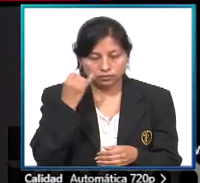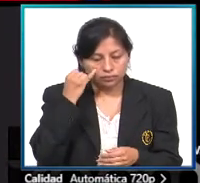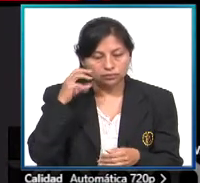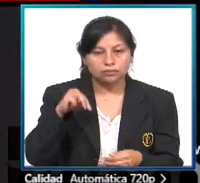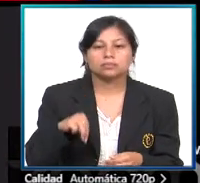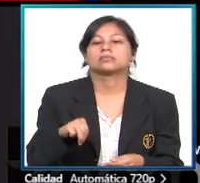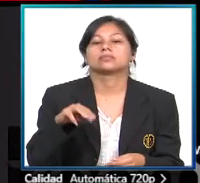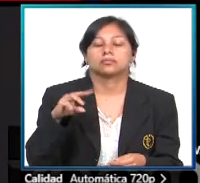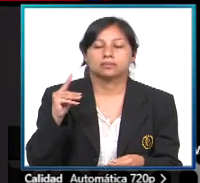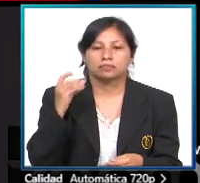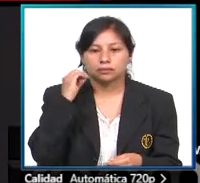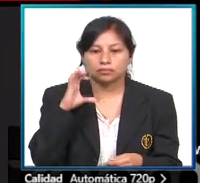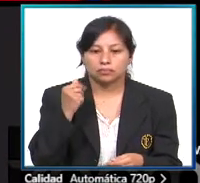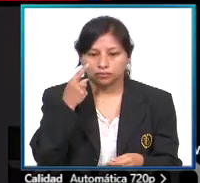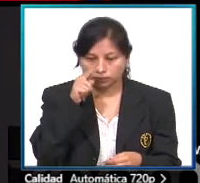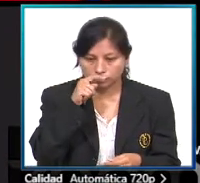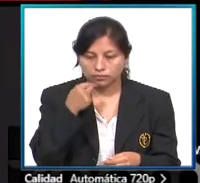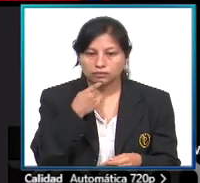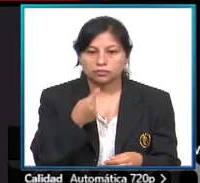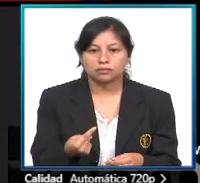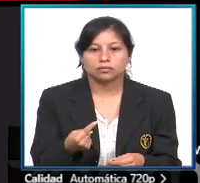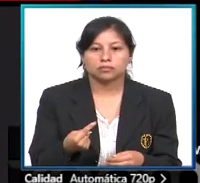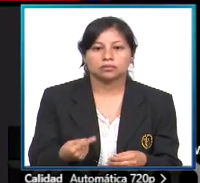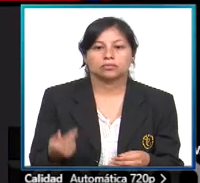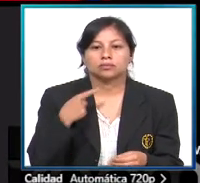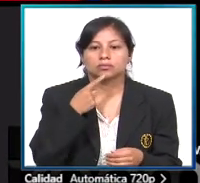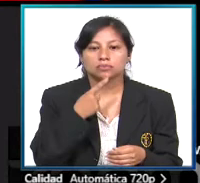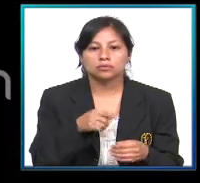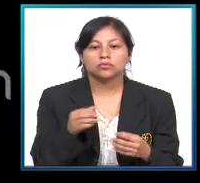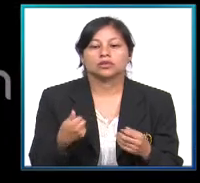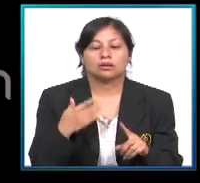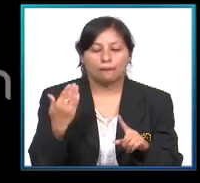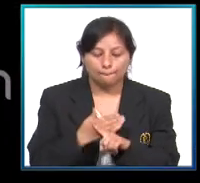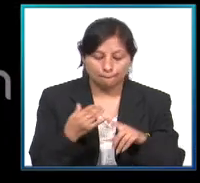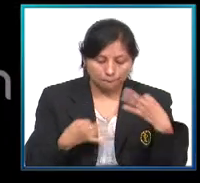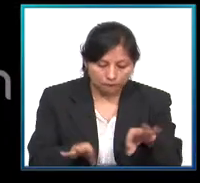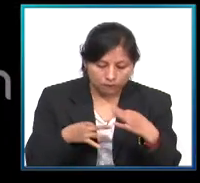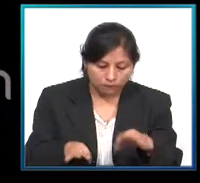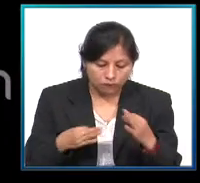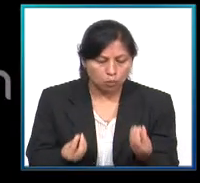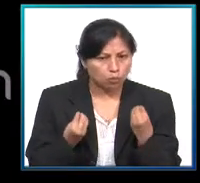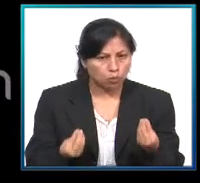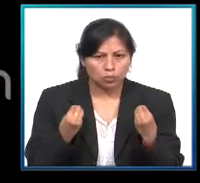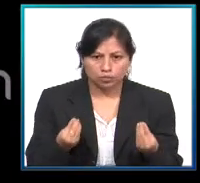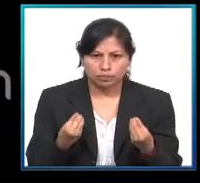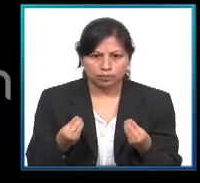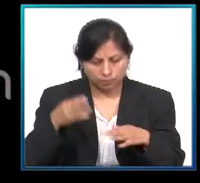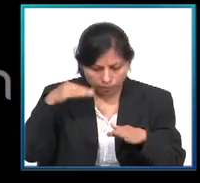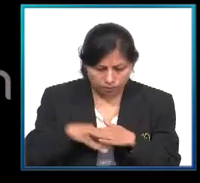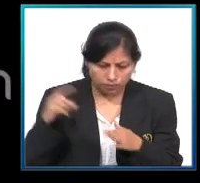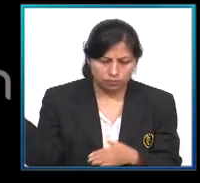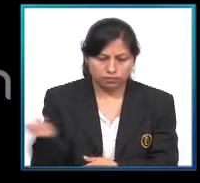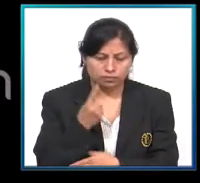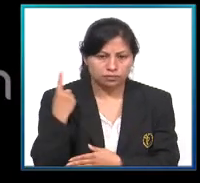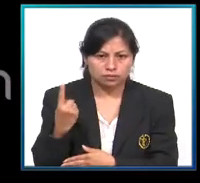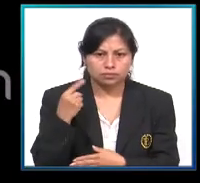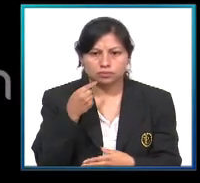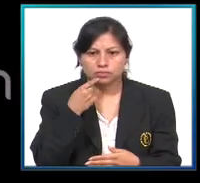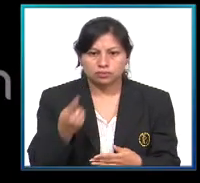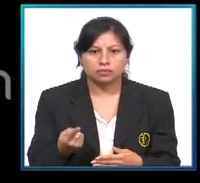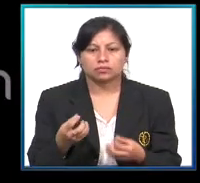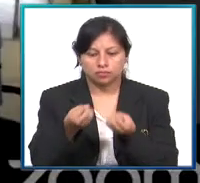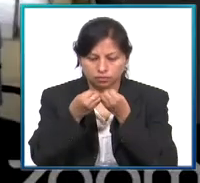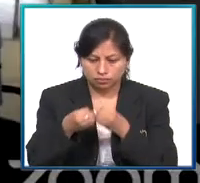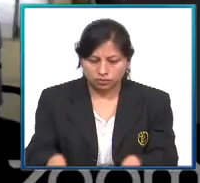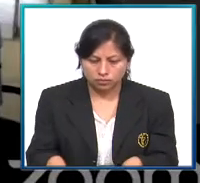afectados manifestaron que los problemas suscitados por los atrasos de autorización de papelería son varios, pero que dentro de los más importantes están la